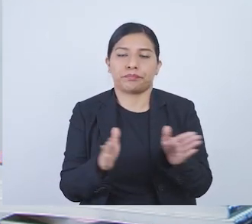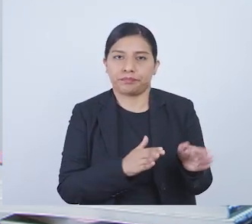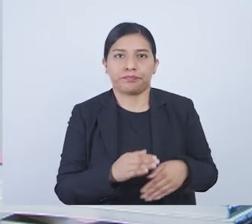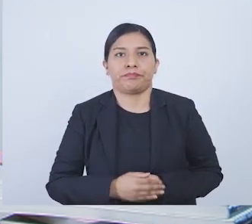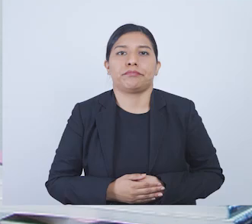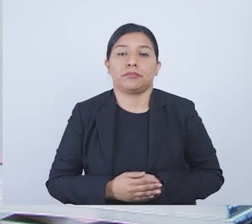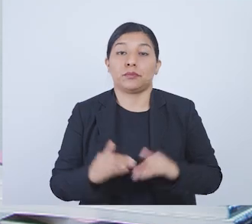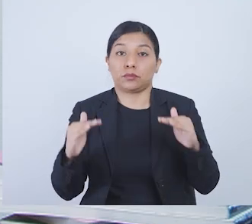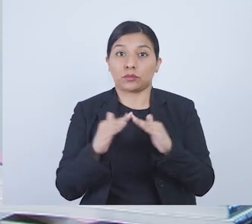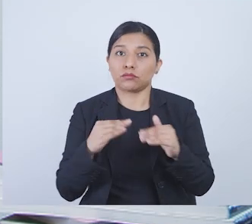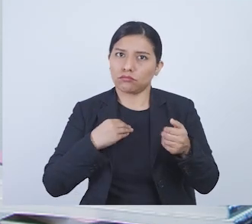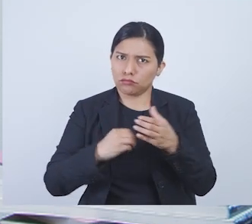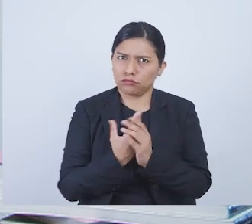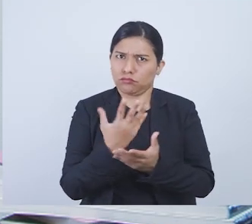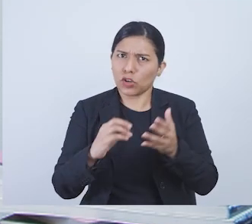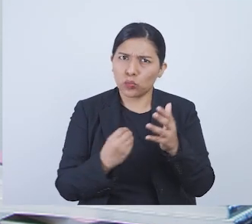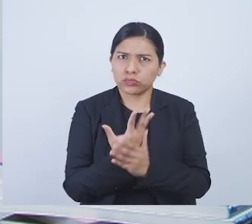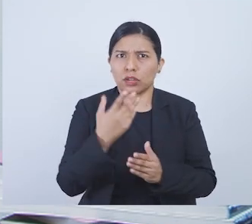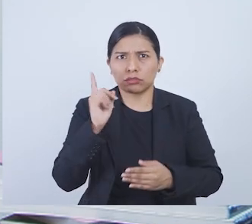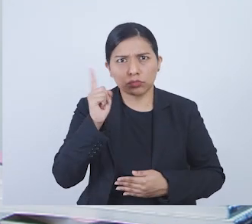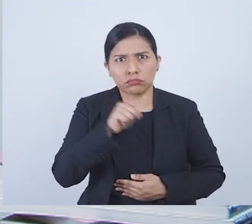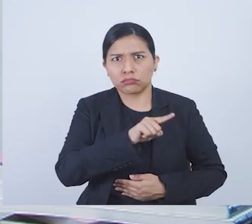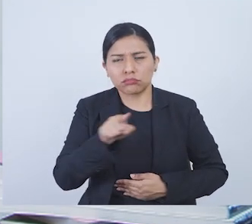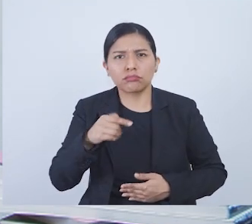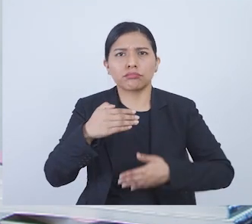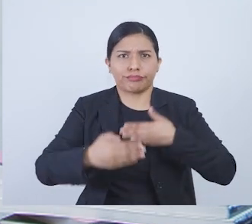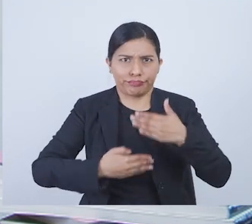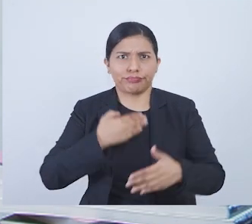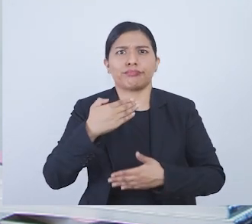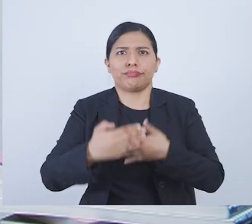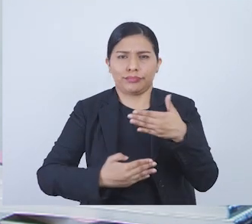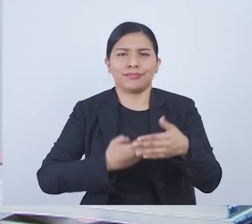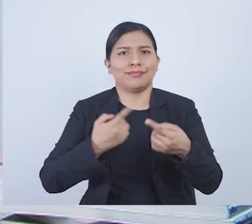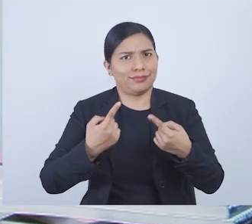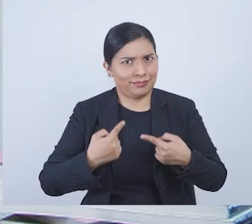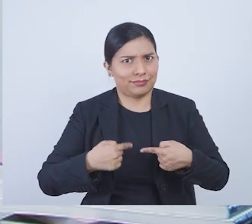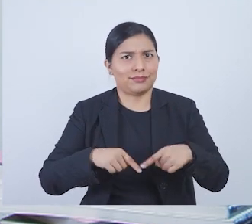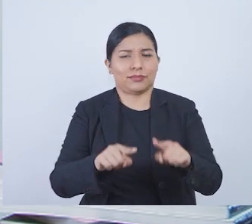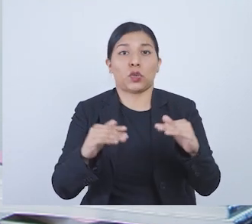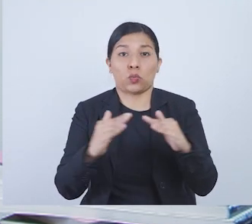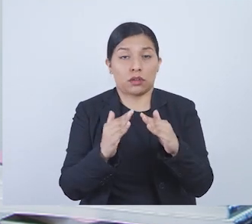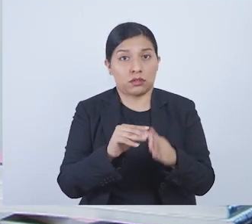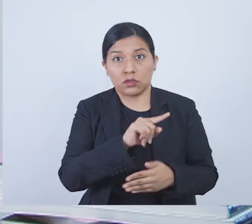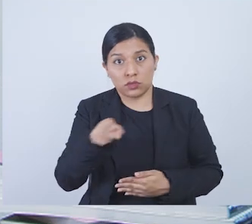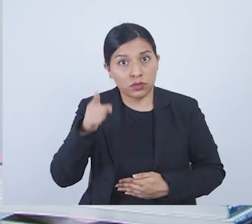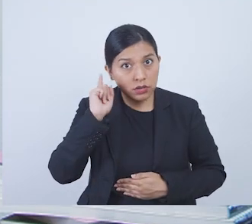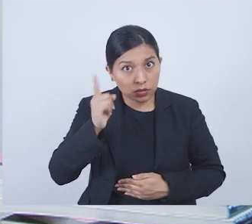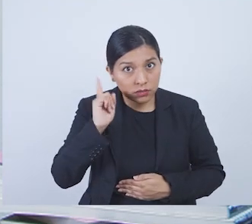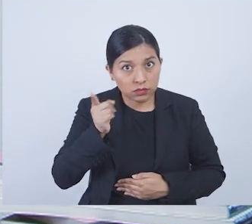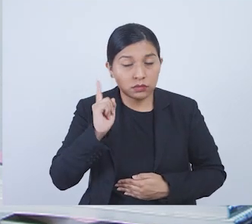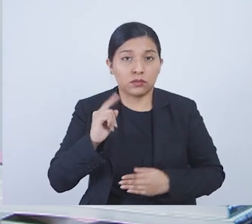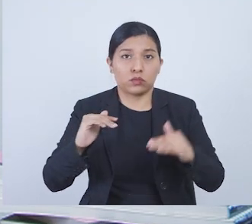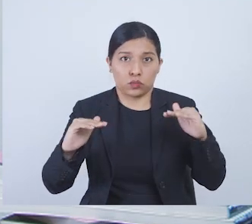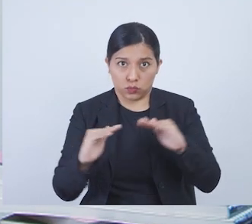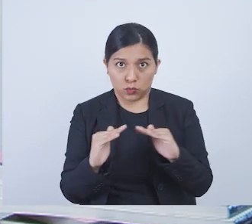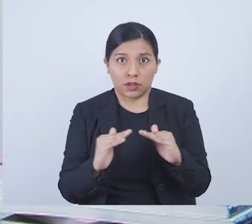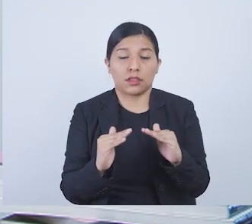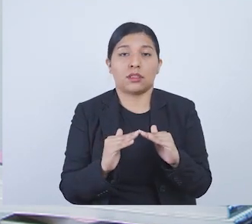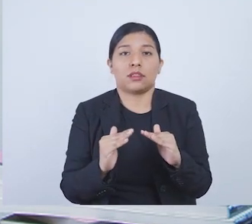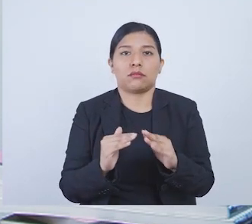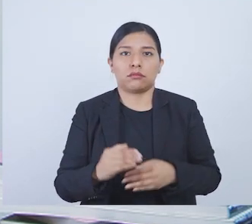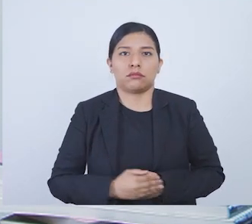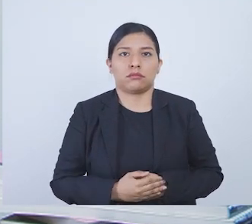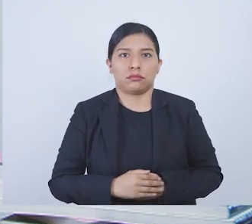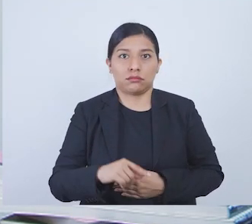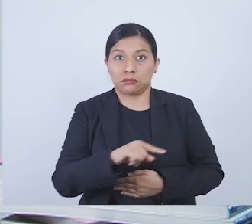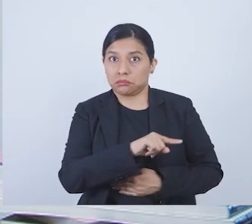formación y actualización docente, que han sido procesos constantes, tanto para docentes que están formados como para docentes que no